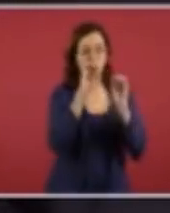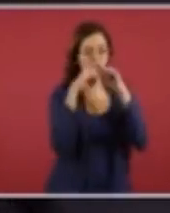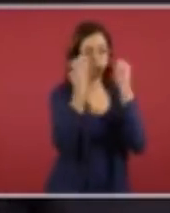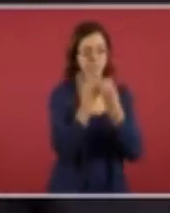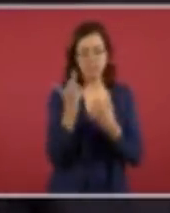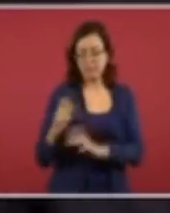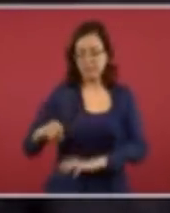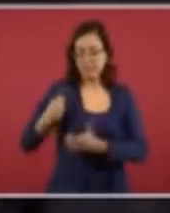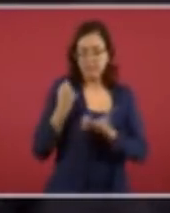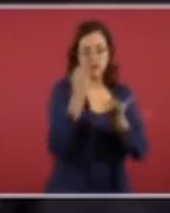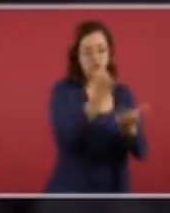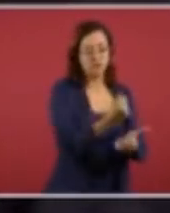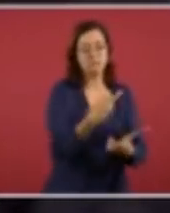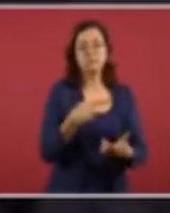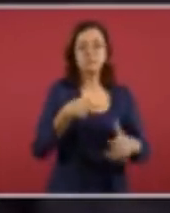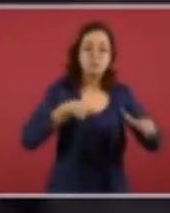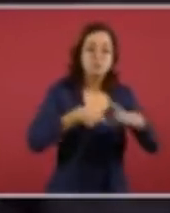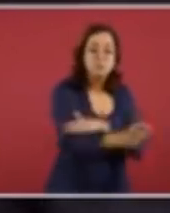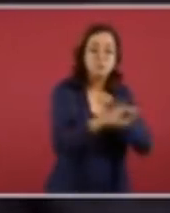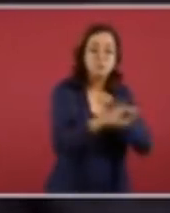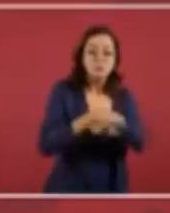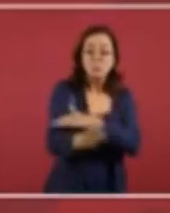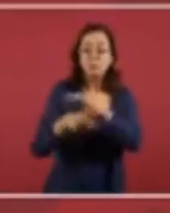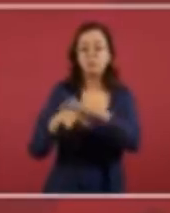hay partidas de moches